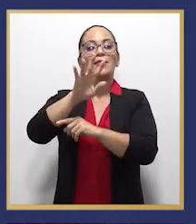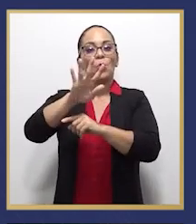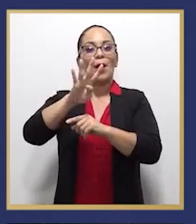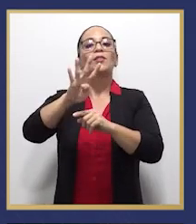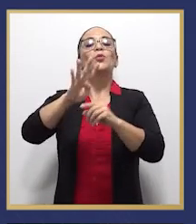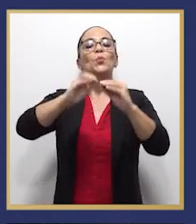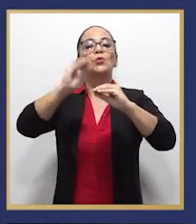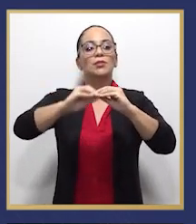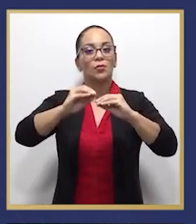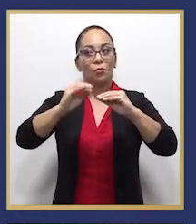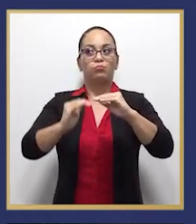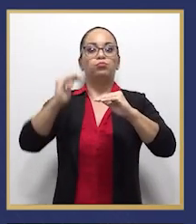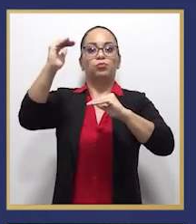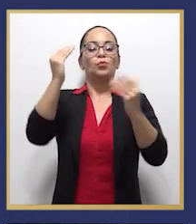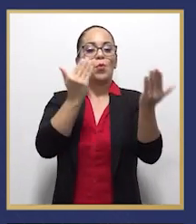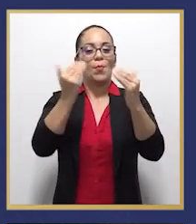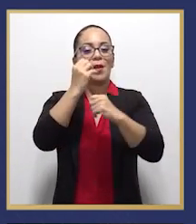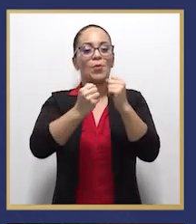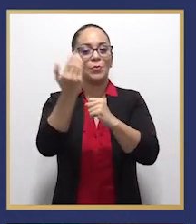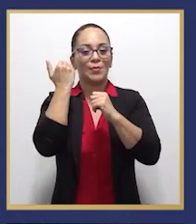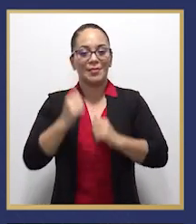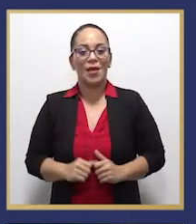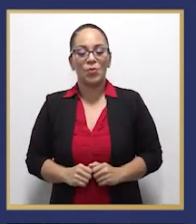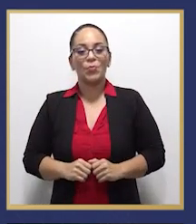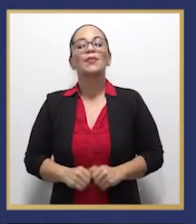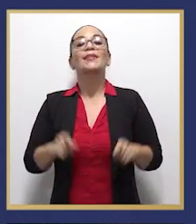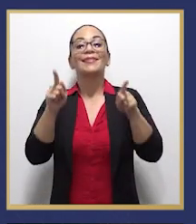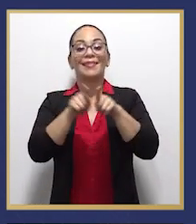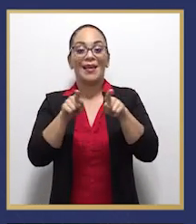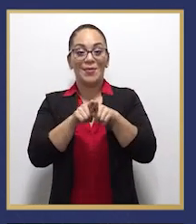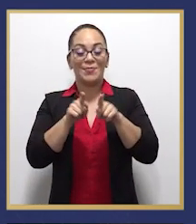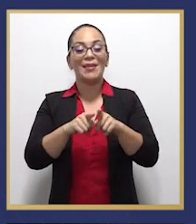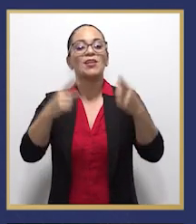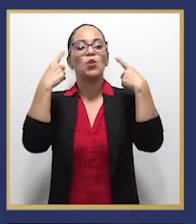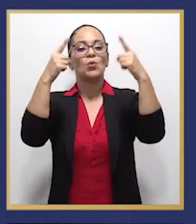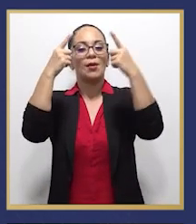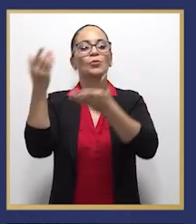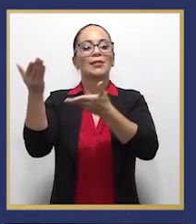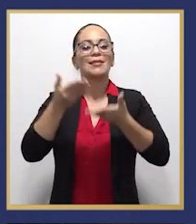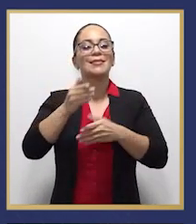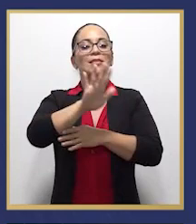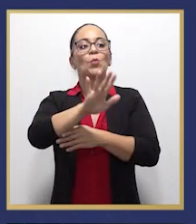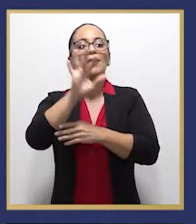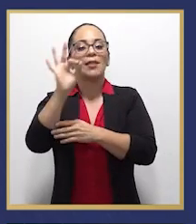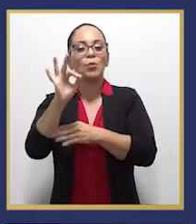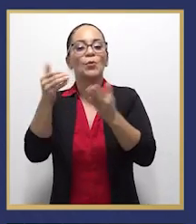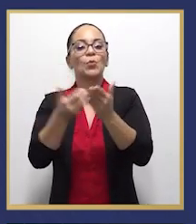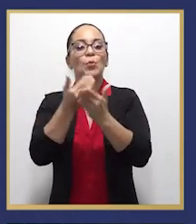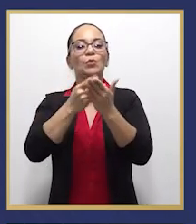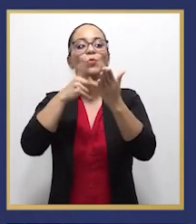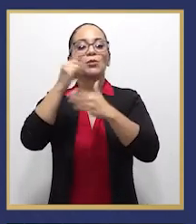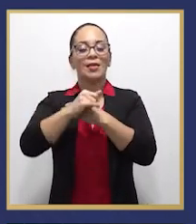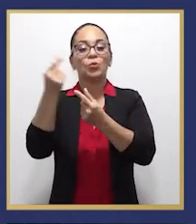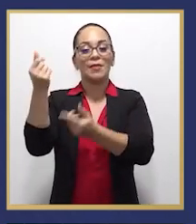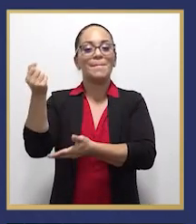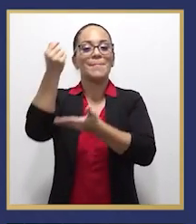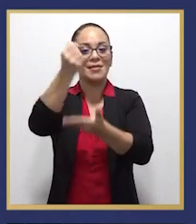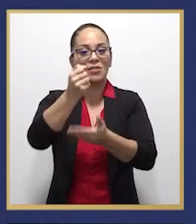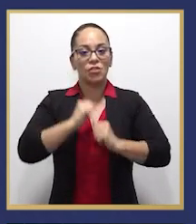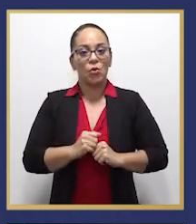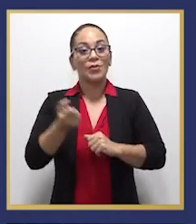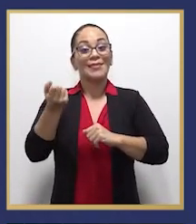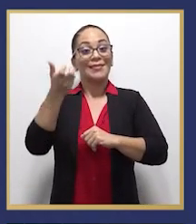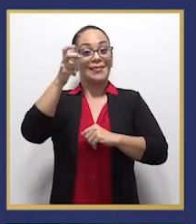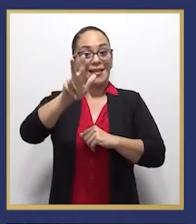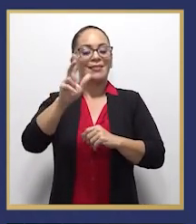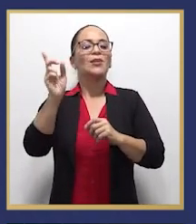2% respecto al mismo año anterior Asimismo logramos atraer 59 nuevos proyectos de inversión de los